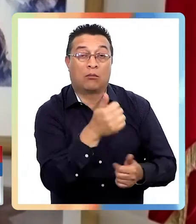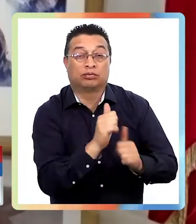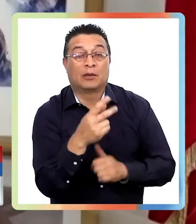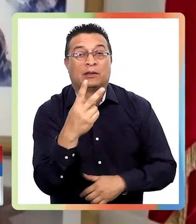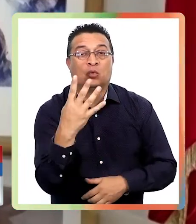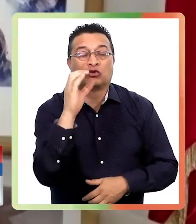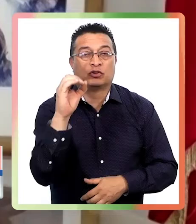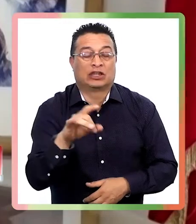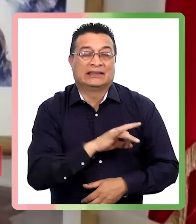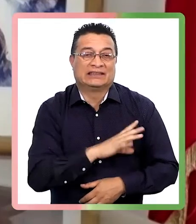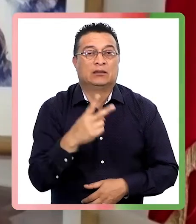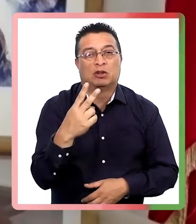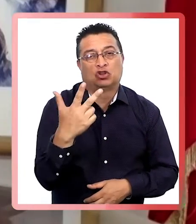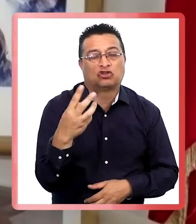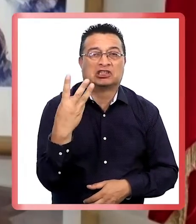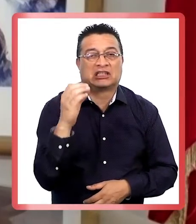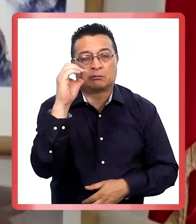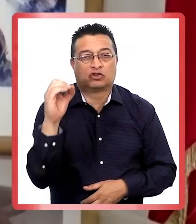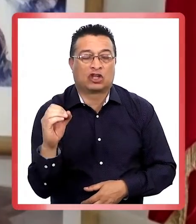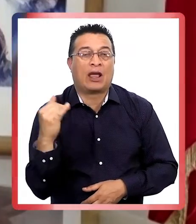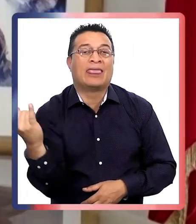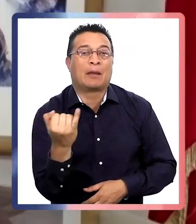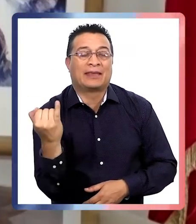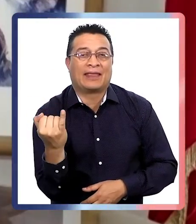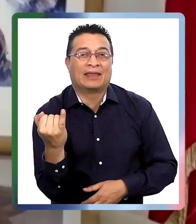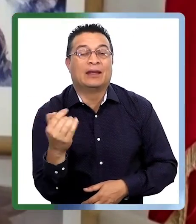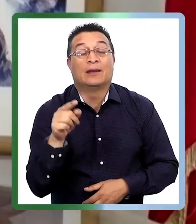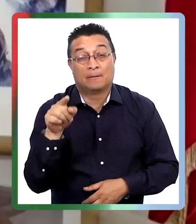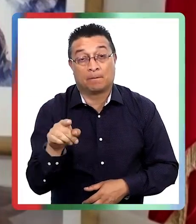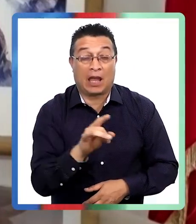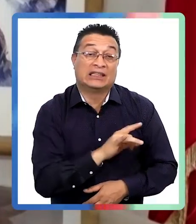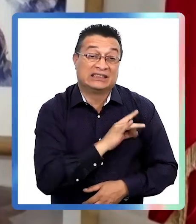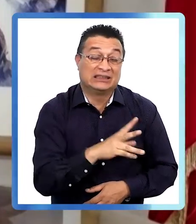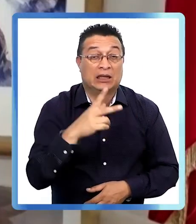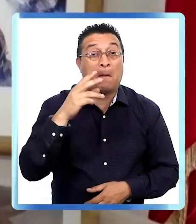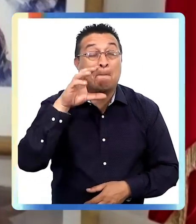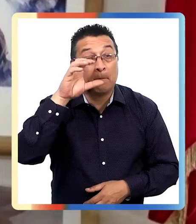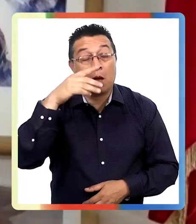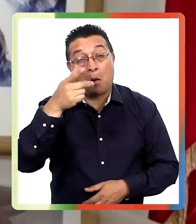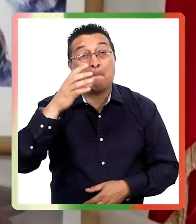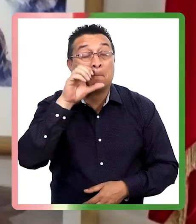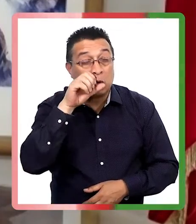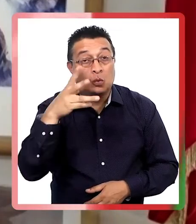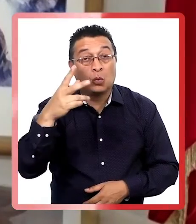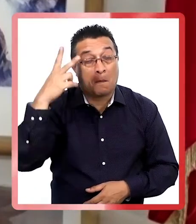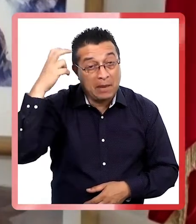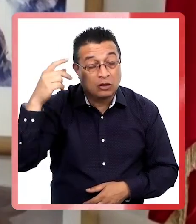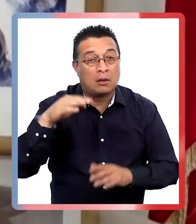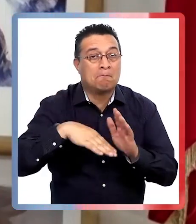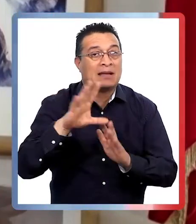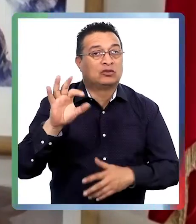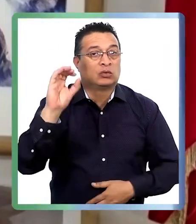que tiene un 24%, Chile está entre el 28 y el 30%, y países como Perú, México y otros están sobre el 40 y